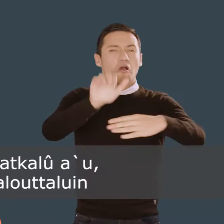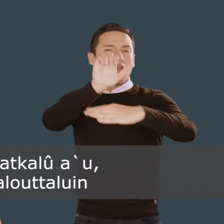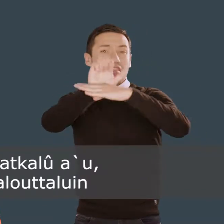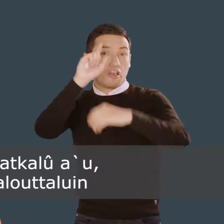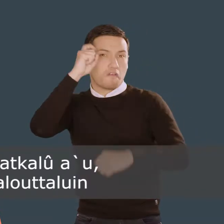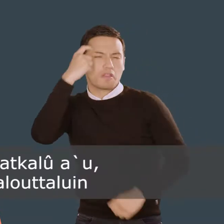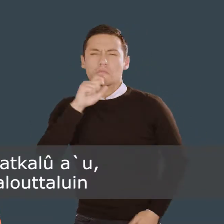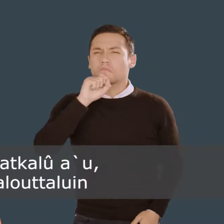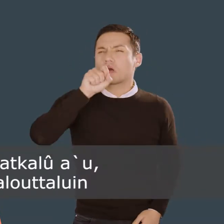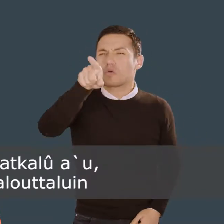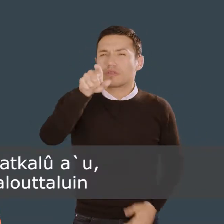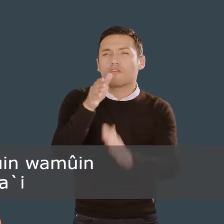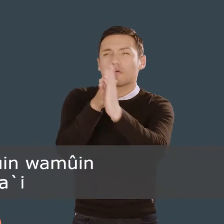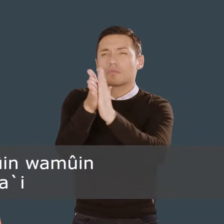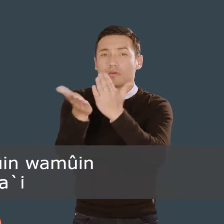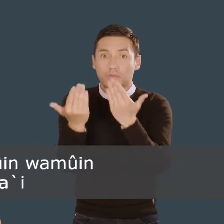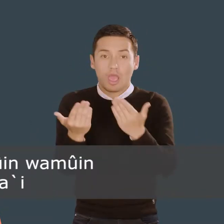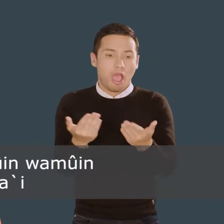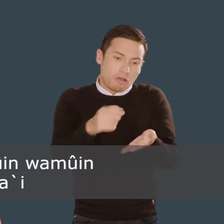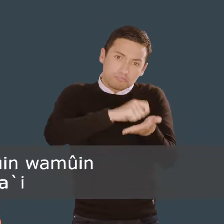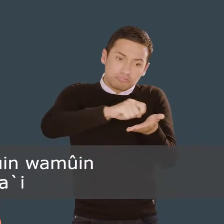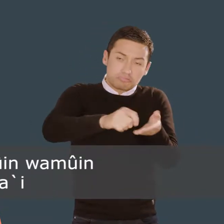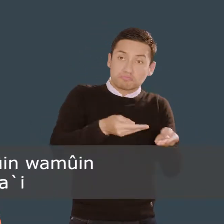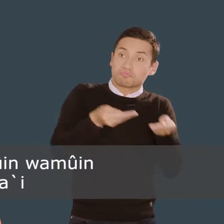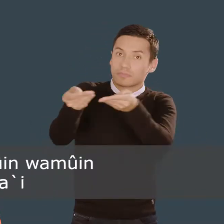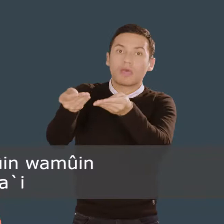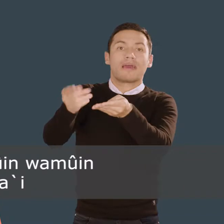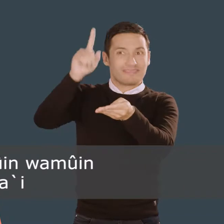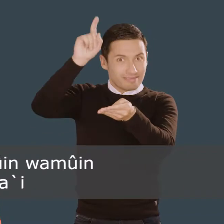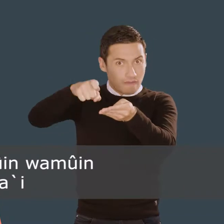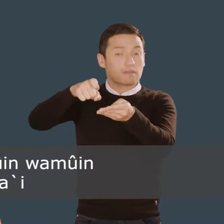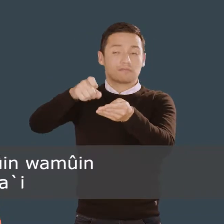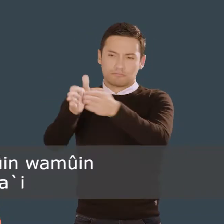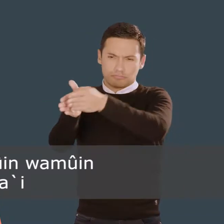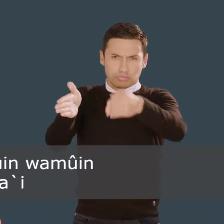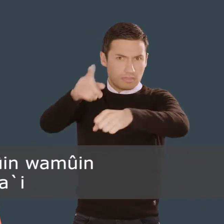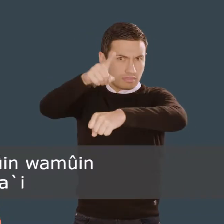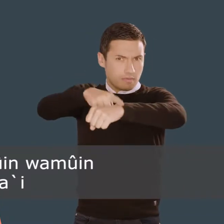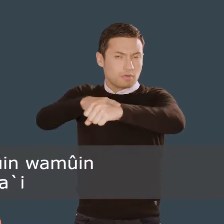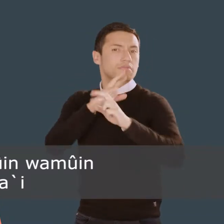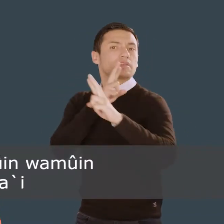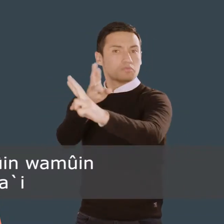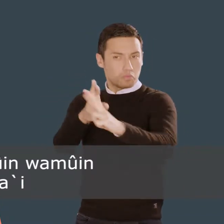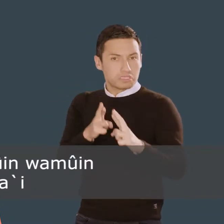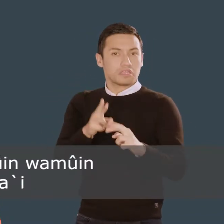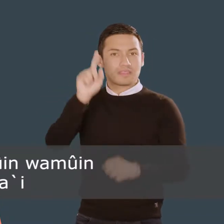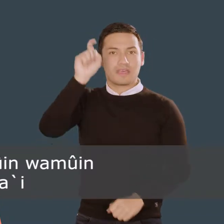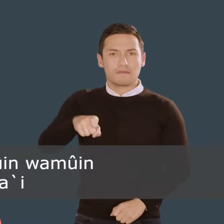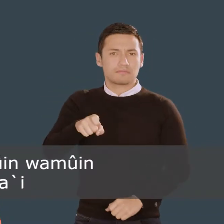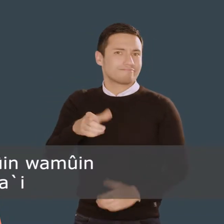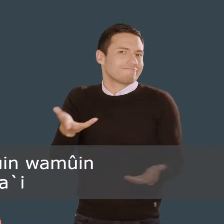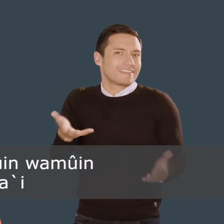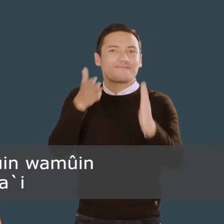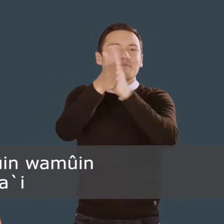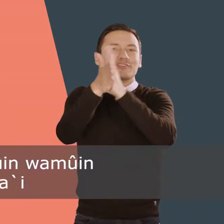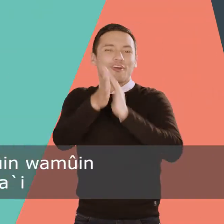una empresa o alguna entidad pública, la podemos solicitar por escrito y ellos deben respondernos en un tiempo determinado. Esa es